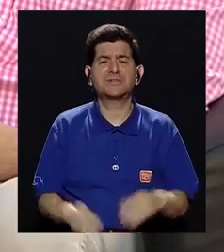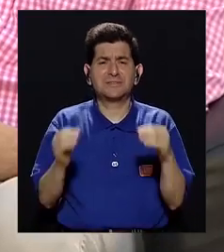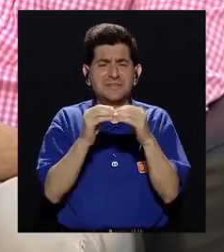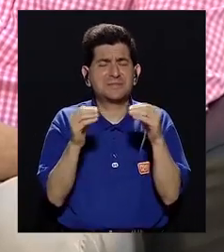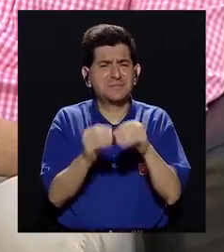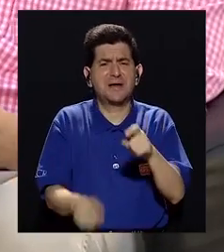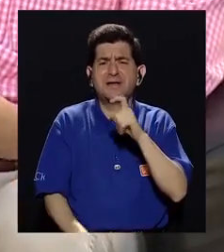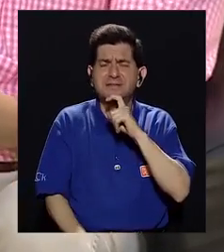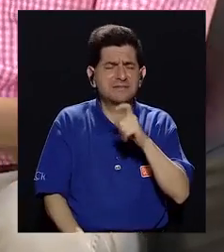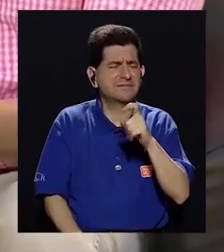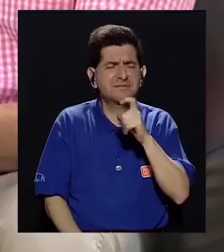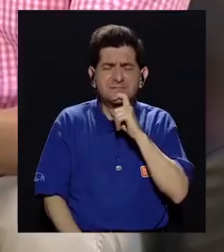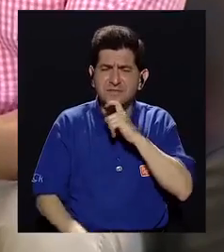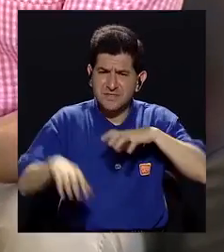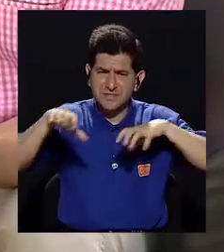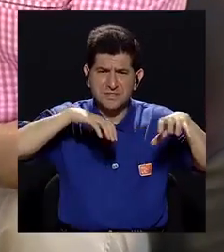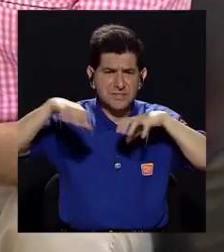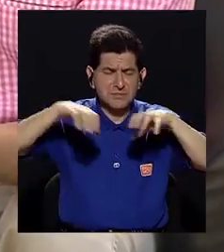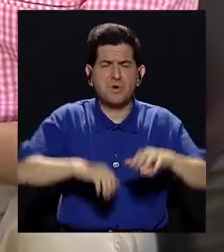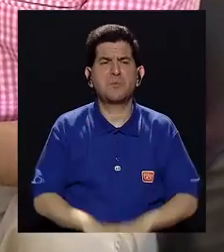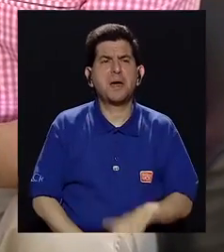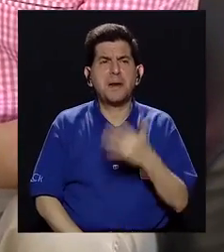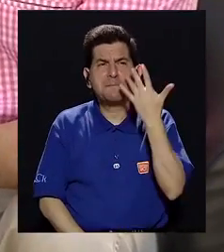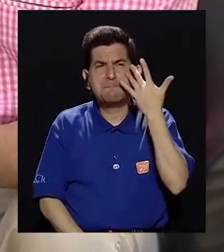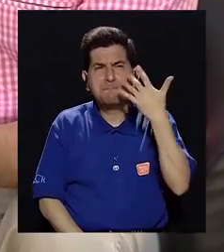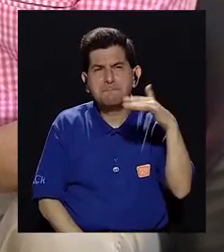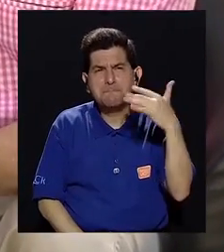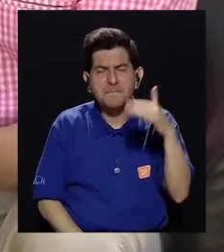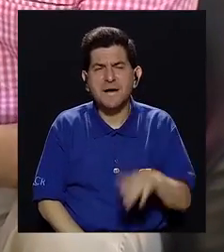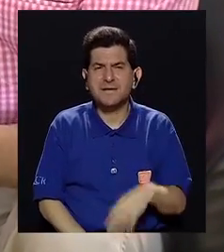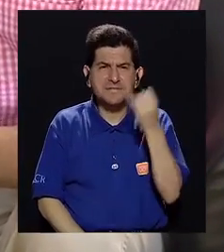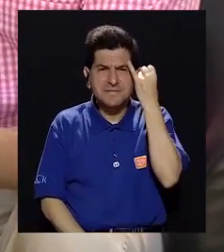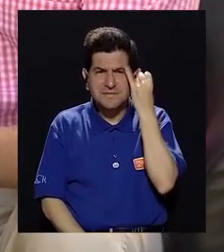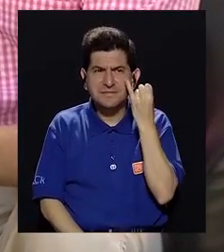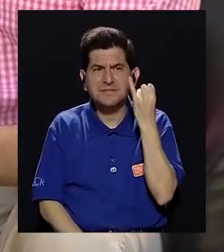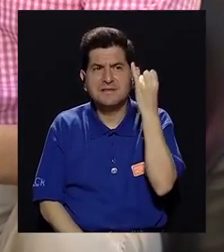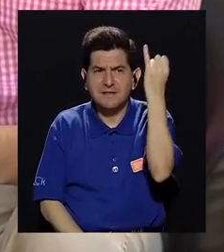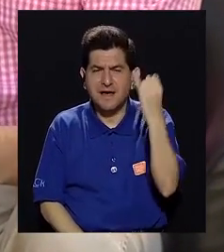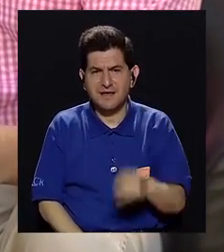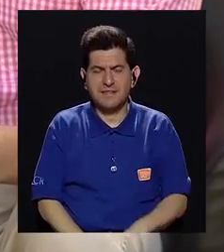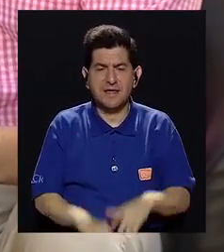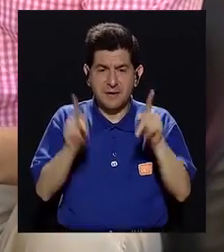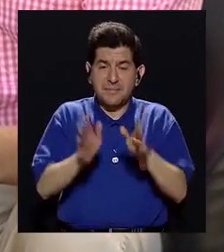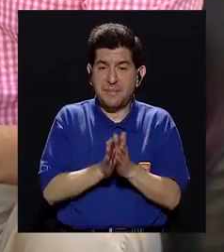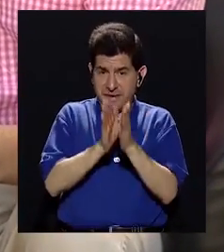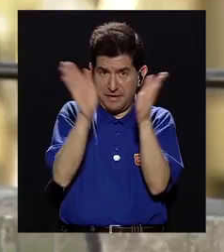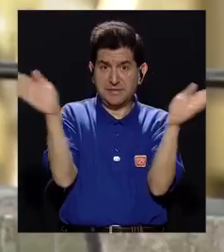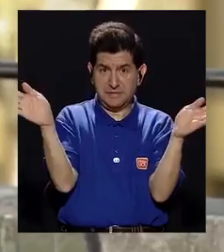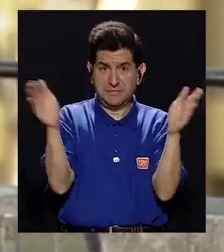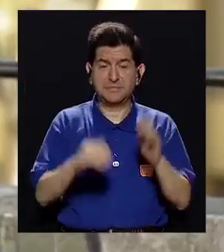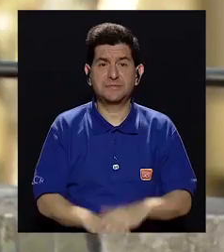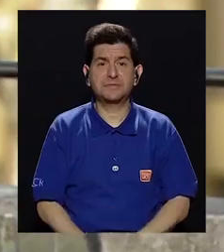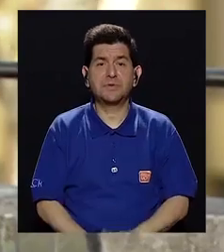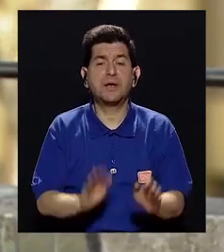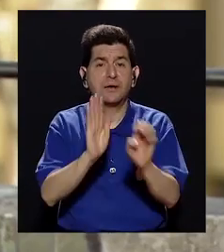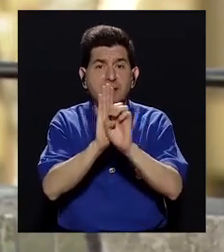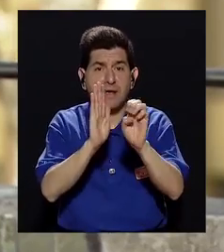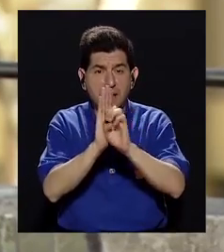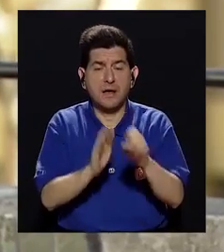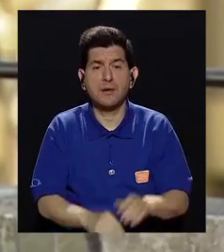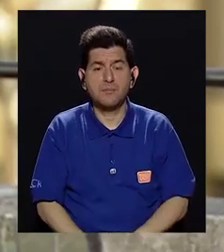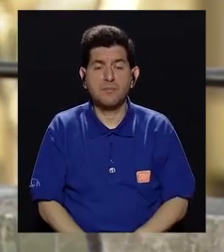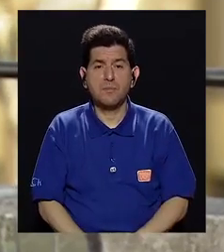las diferentes articulaciones. Uh-huh. Lo más parecido que tenemos, digamos, gráficamente en el público en general, es